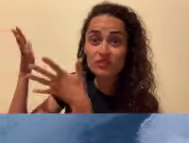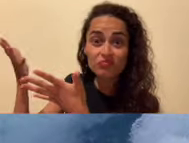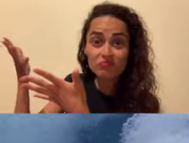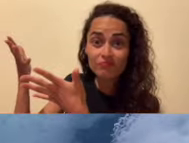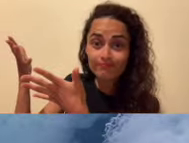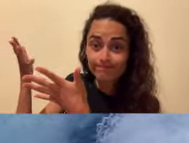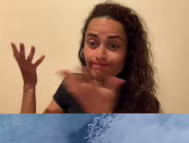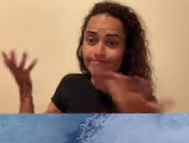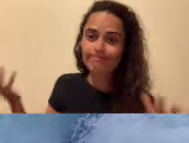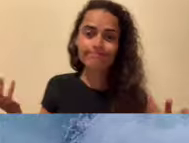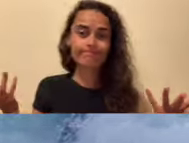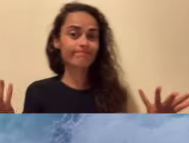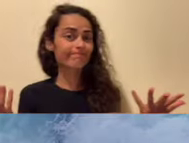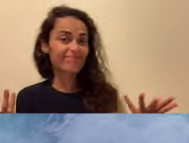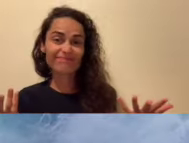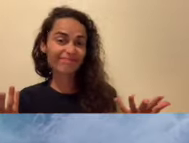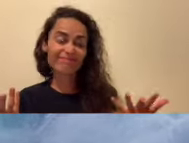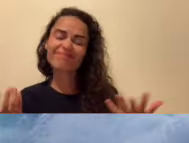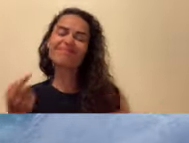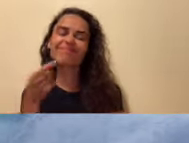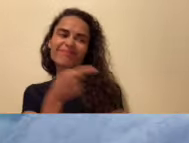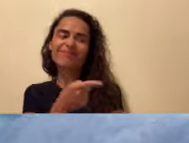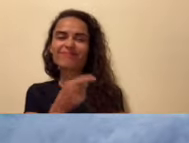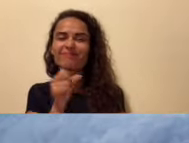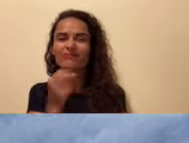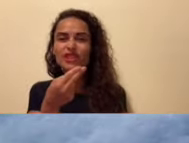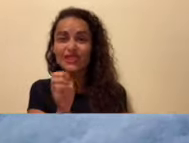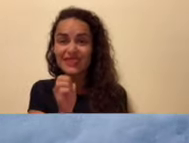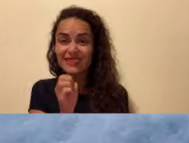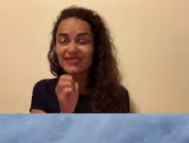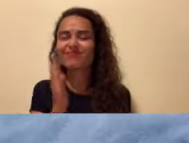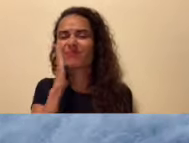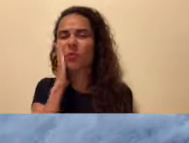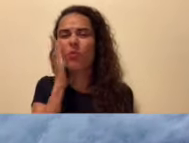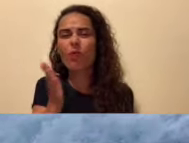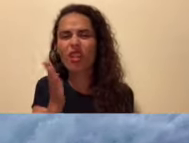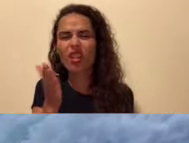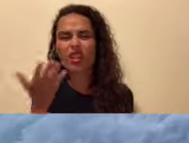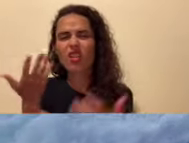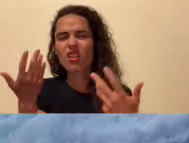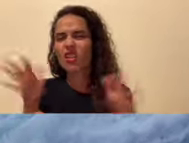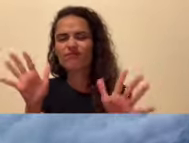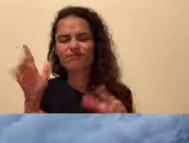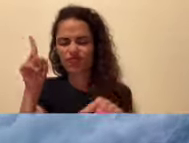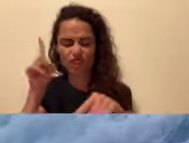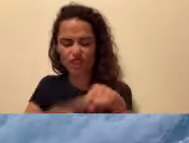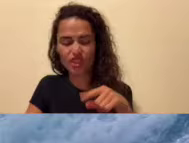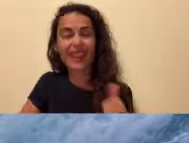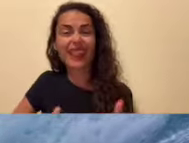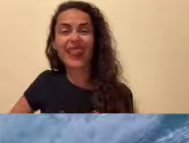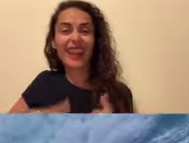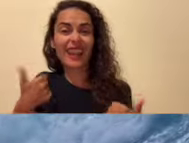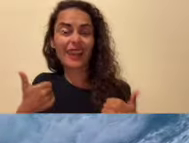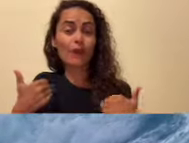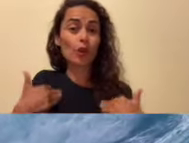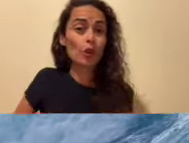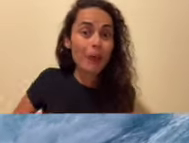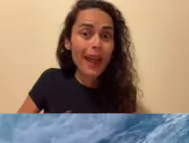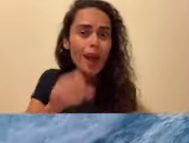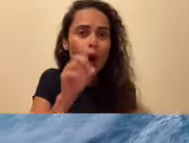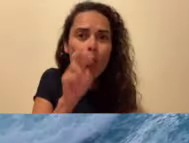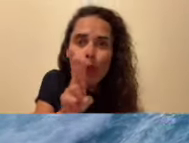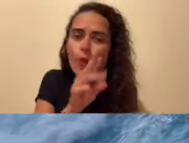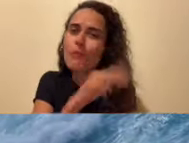a su amor. Pero la bruja del mar le avisa a Sirenita que ella tiene que convencer a un humano que